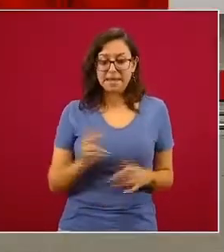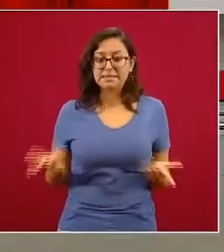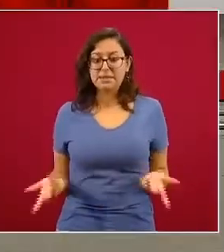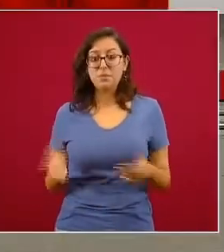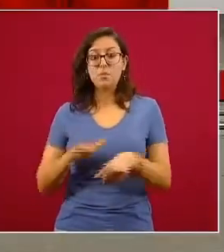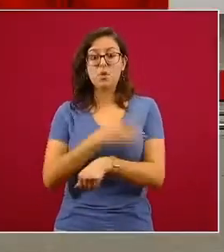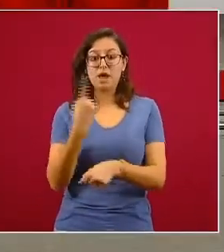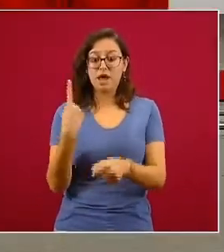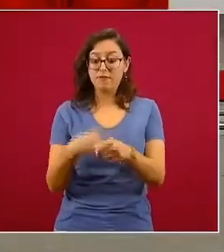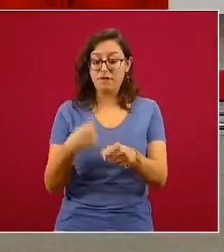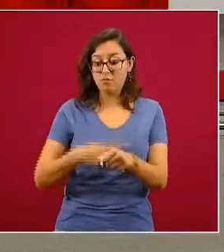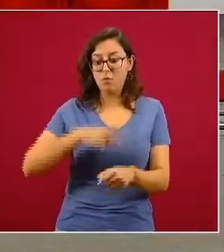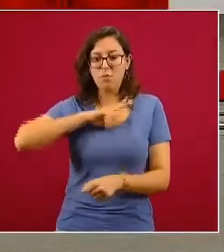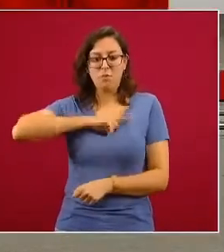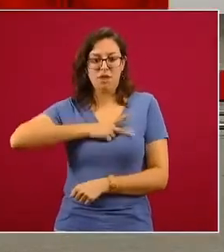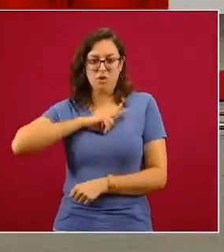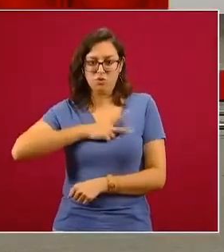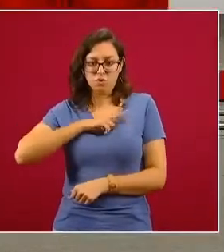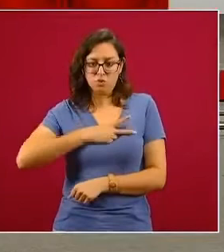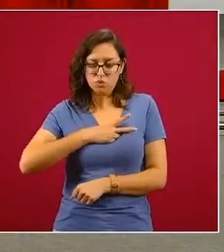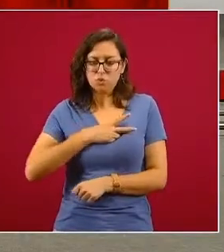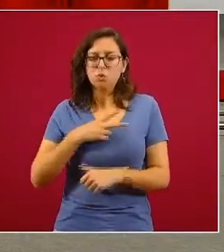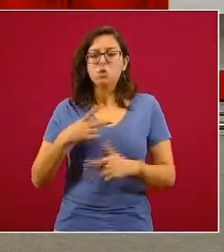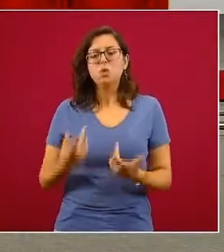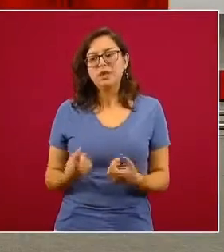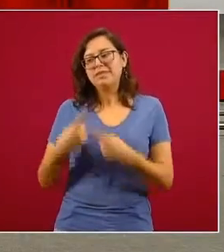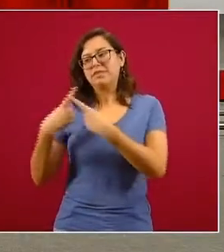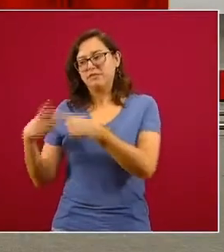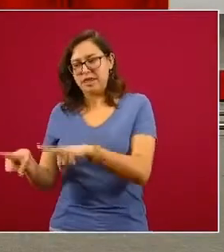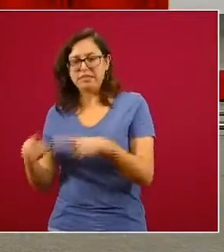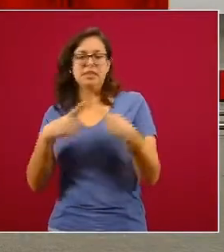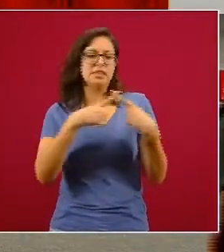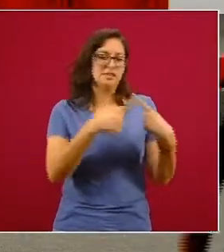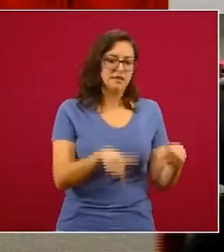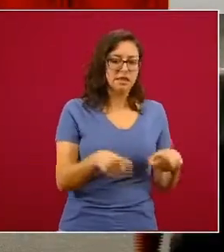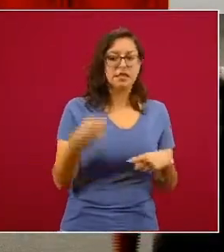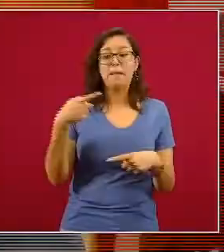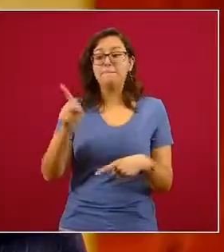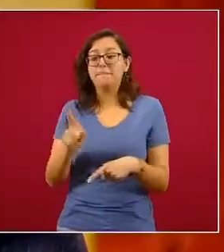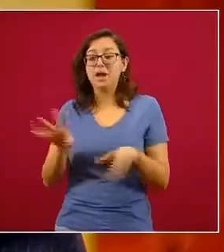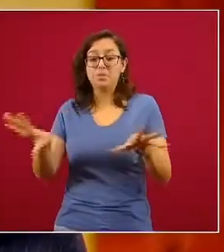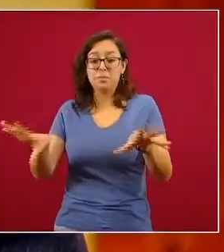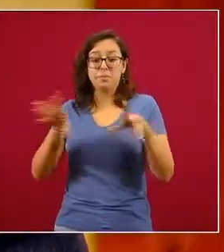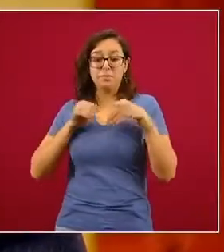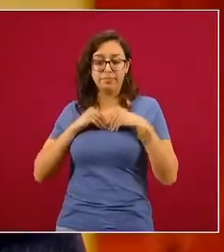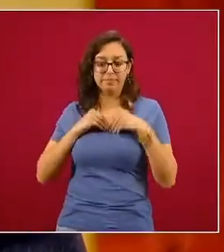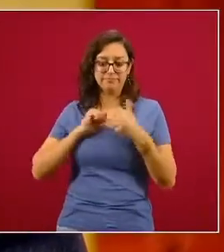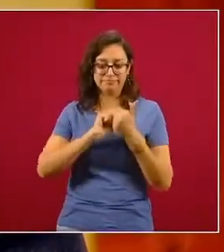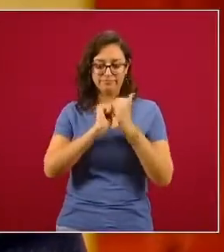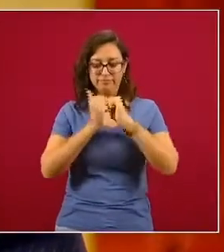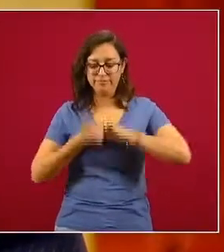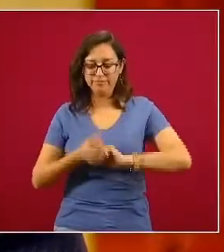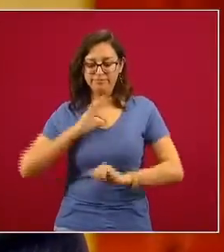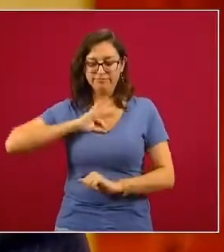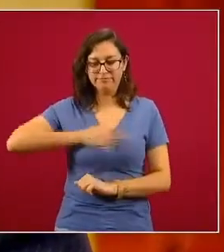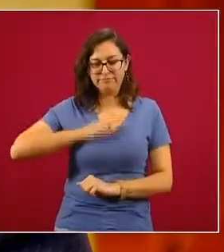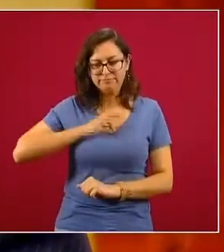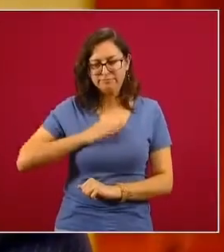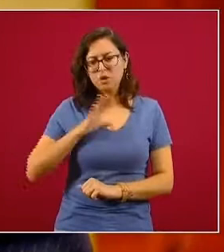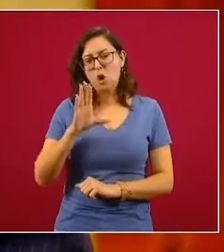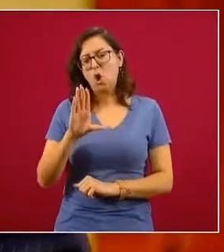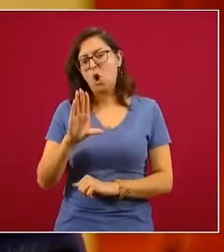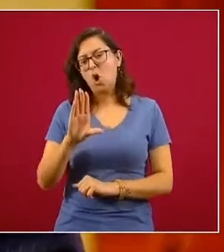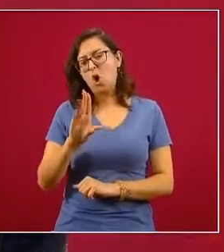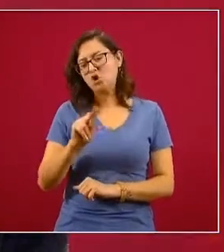virus, distinto virus, pero que producen infección leve en la mayoría de los afectados, 80%,